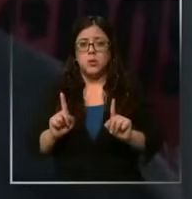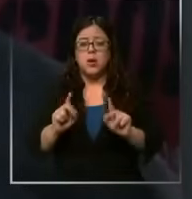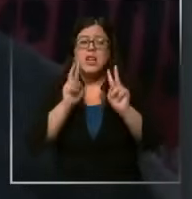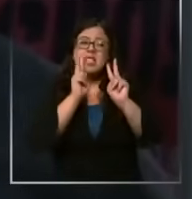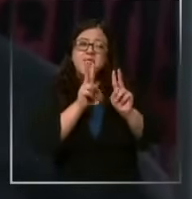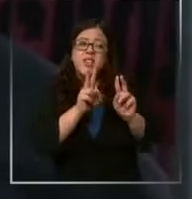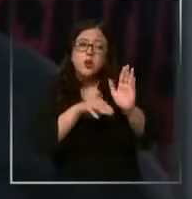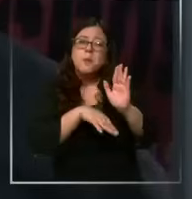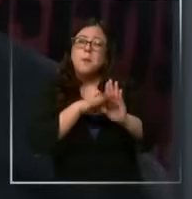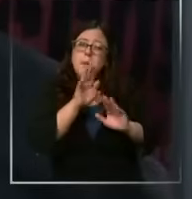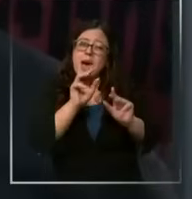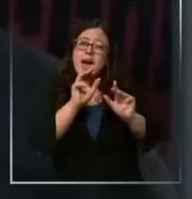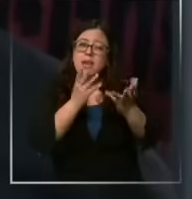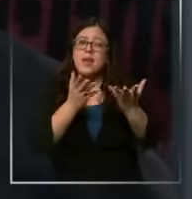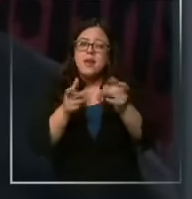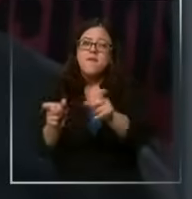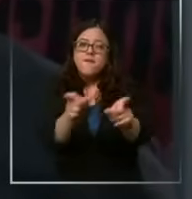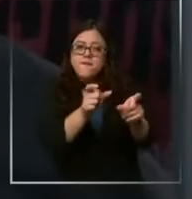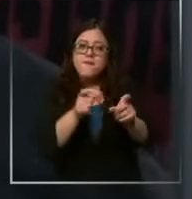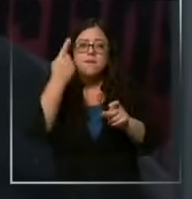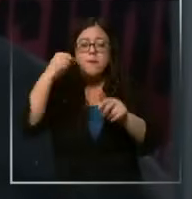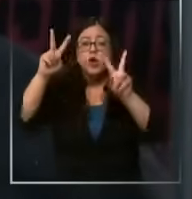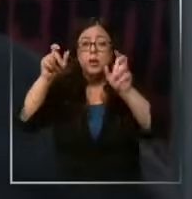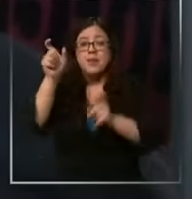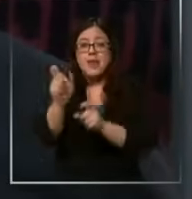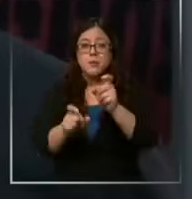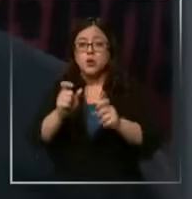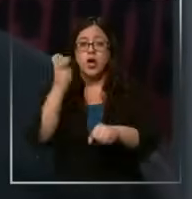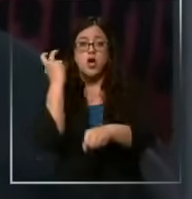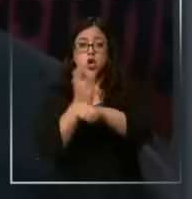vigilancia, pero el tema del motochorro,